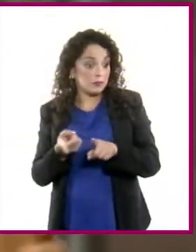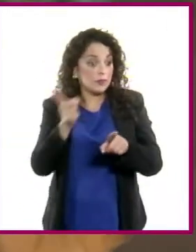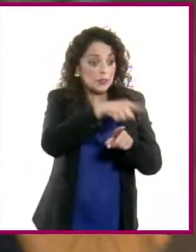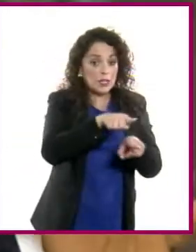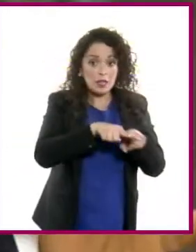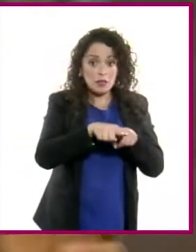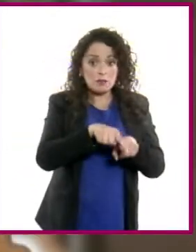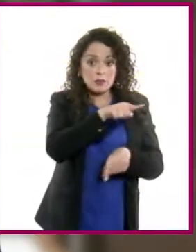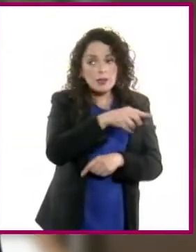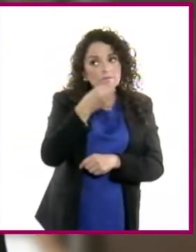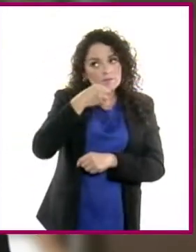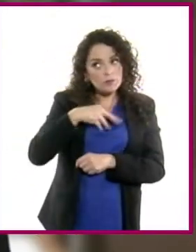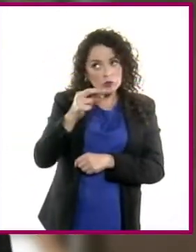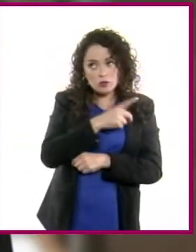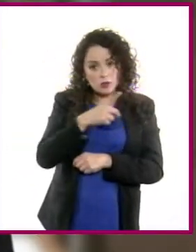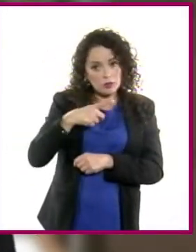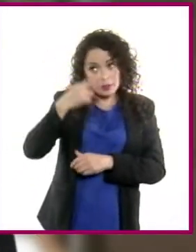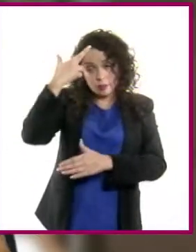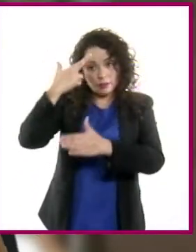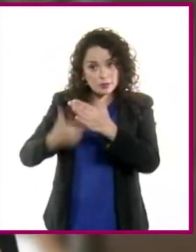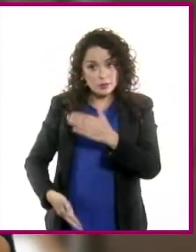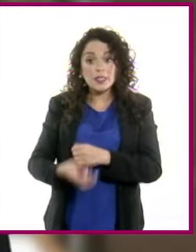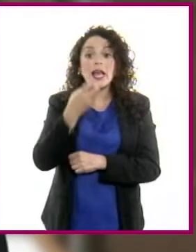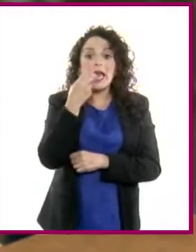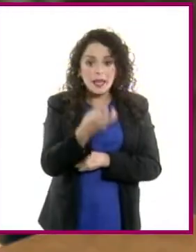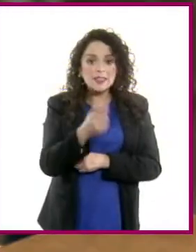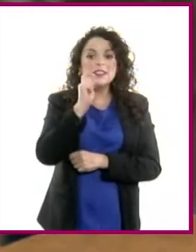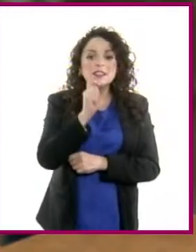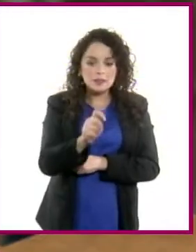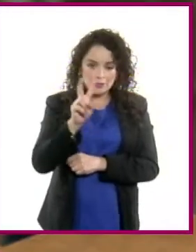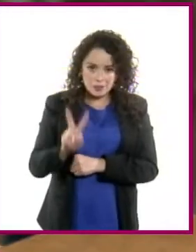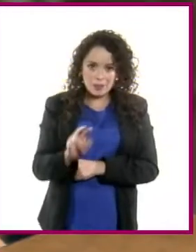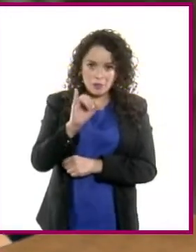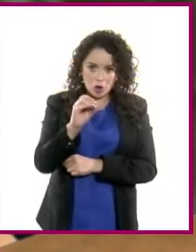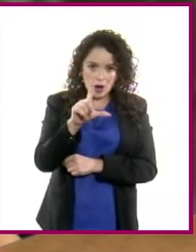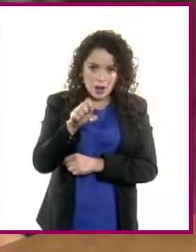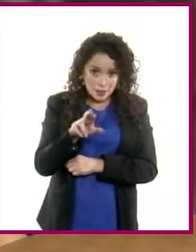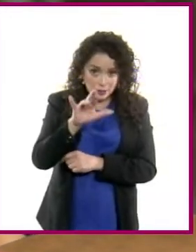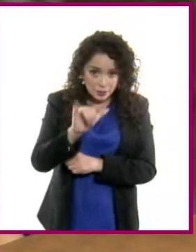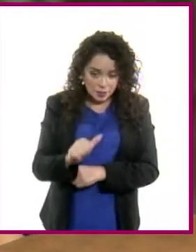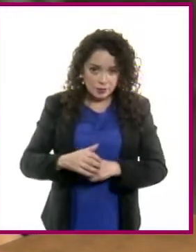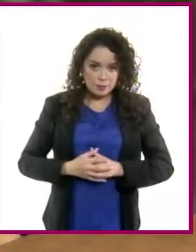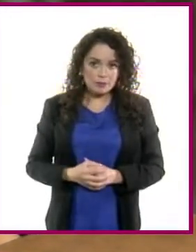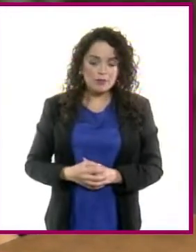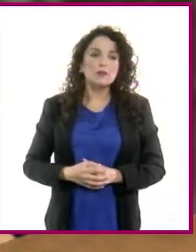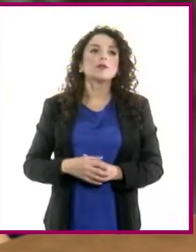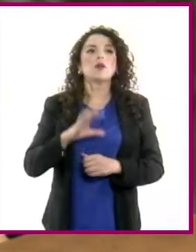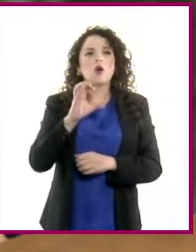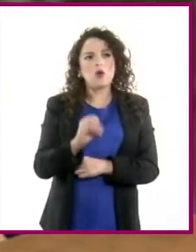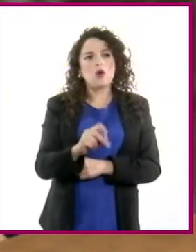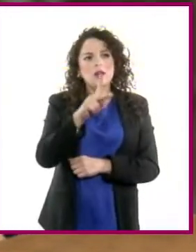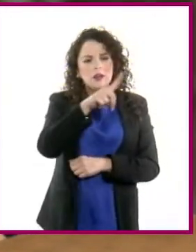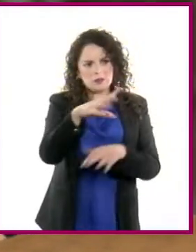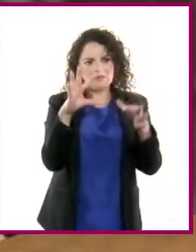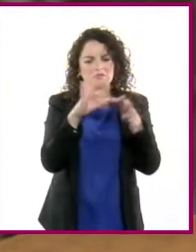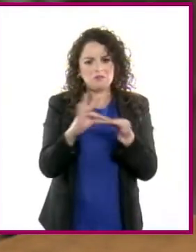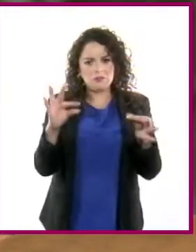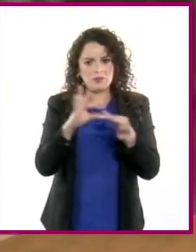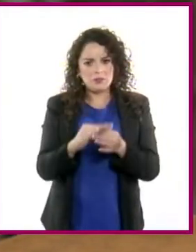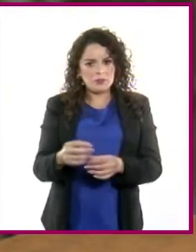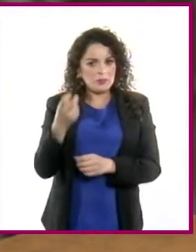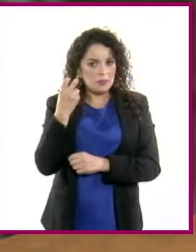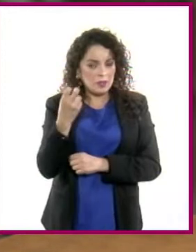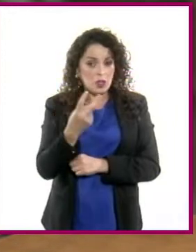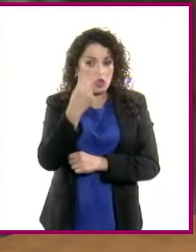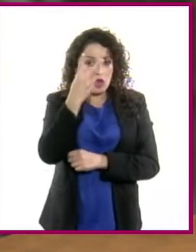también. Ese sí sería un acto violento. Entonces, de acuerdo con su propuesta, ¿no es un acto de violencia que